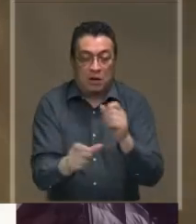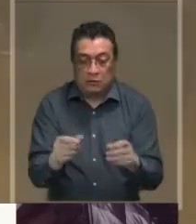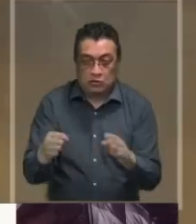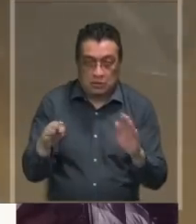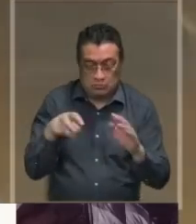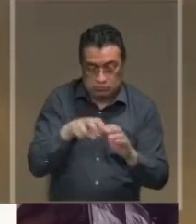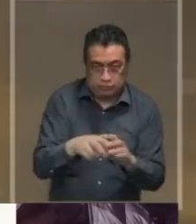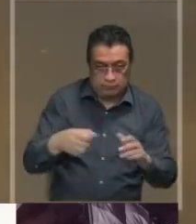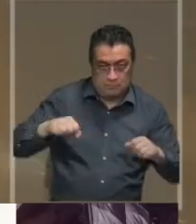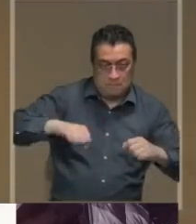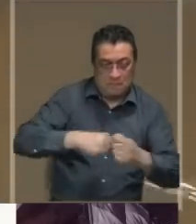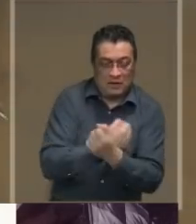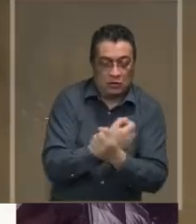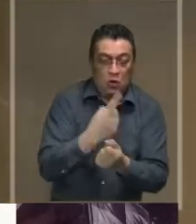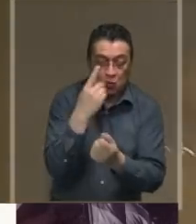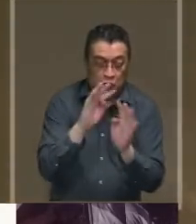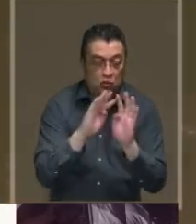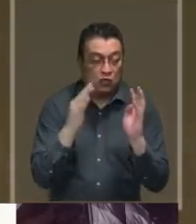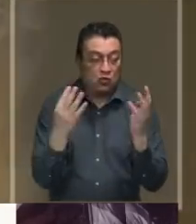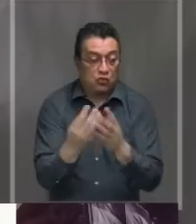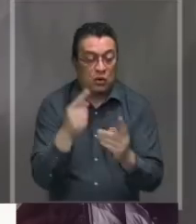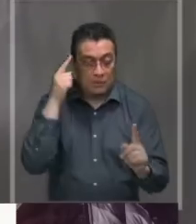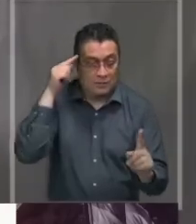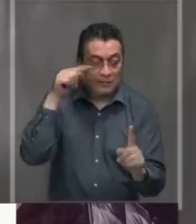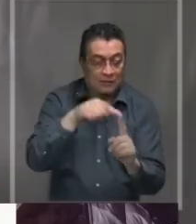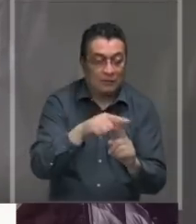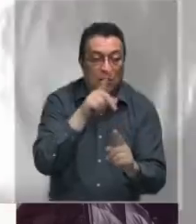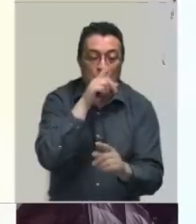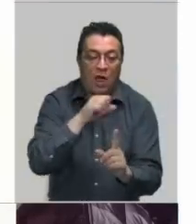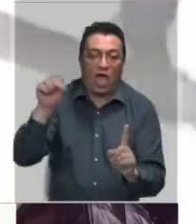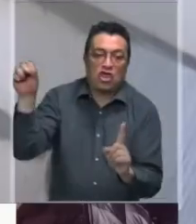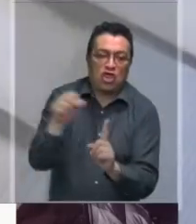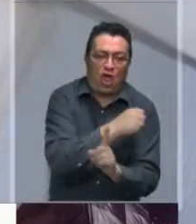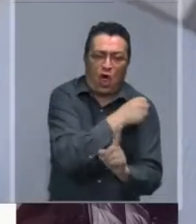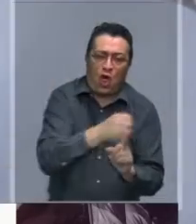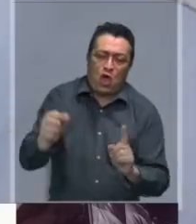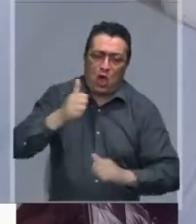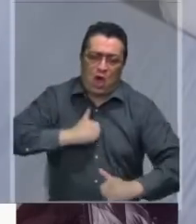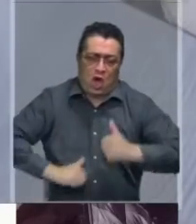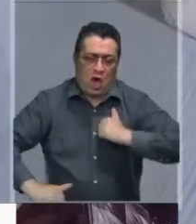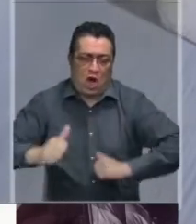cautivas. Y un container estaba destinado a cámara de tortura.